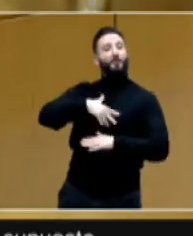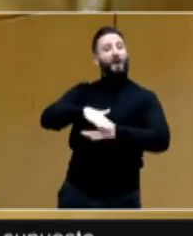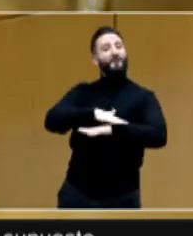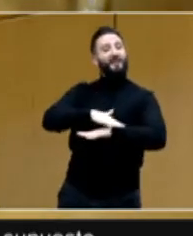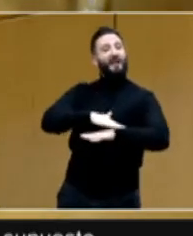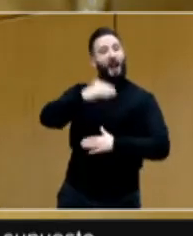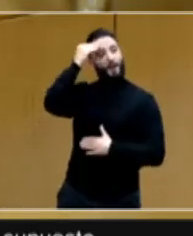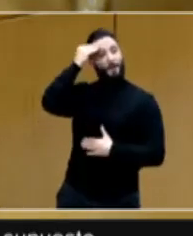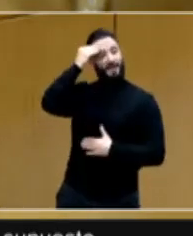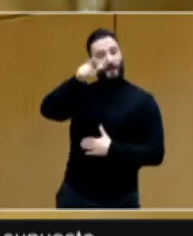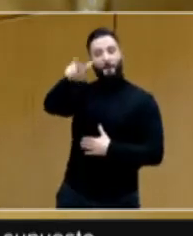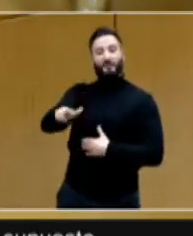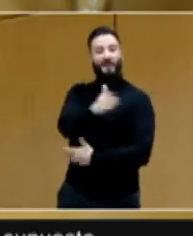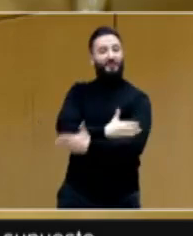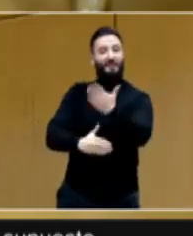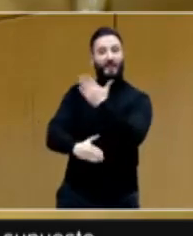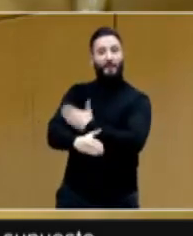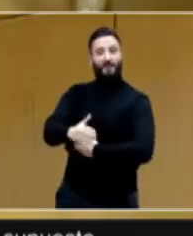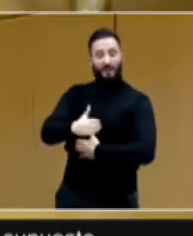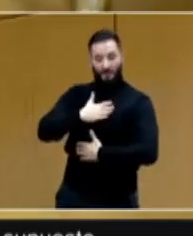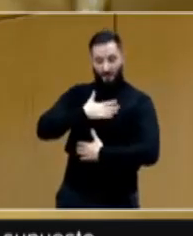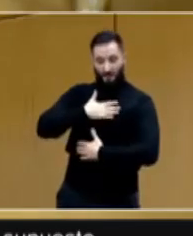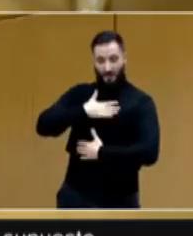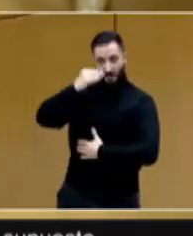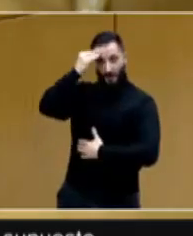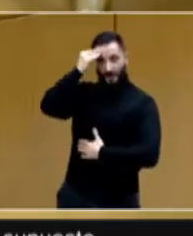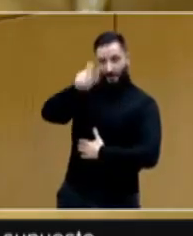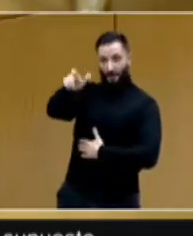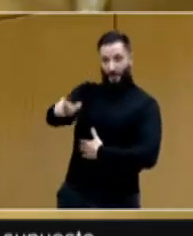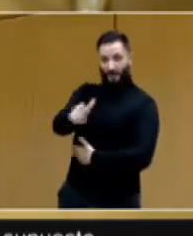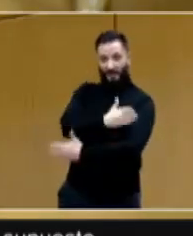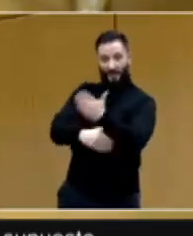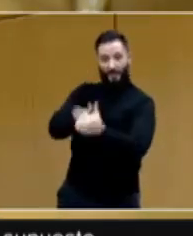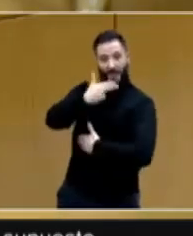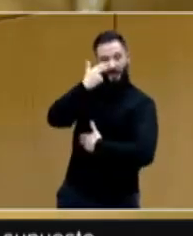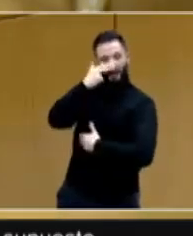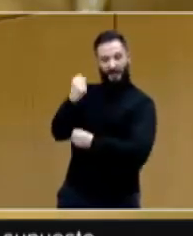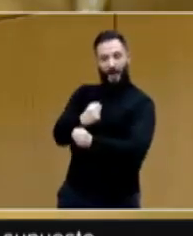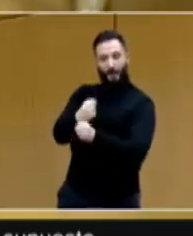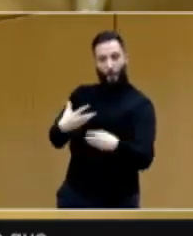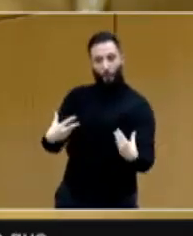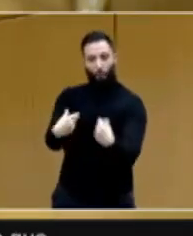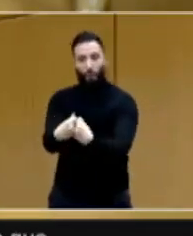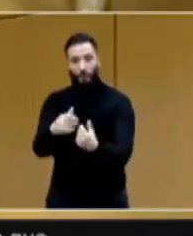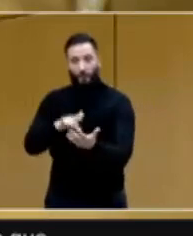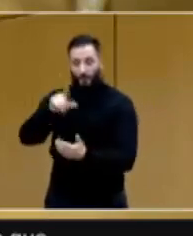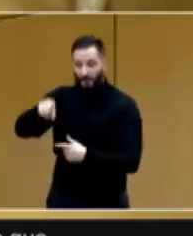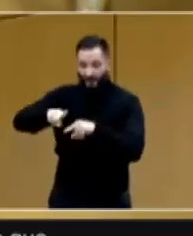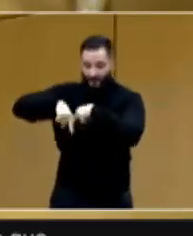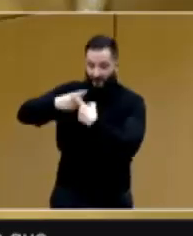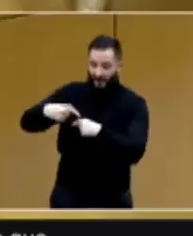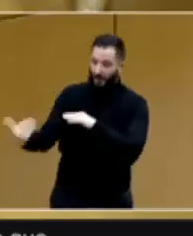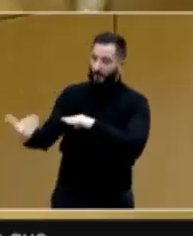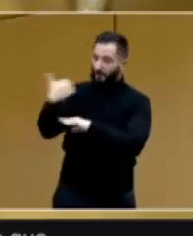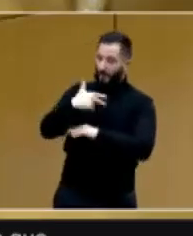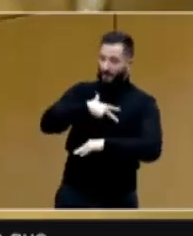era el interés de la persona con discapacidad lo que el fiscal pensaba que era el interés de la persona con discapacidad o lo que la familia que es la que había ido a fiscalía perdido